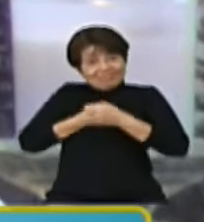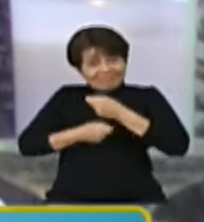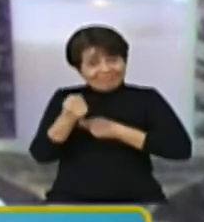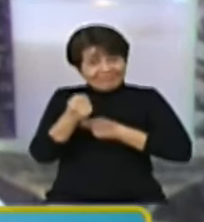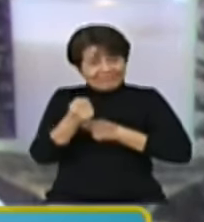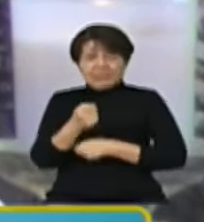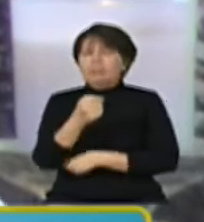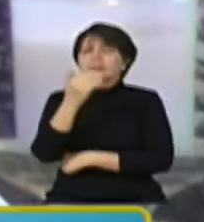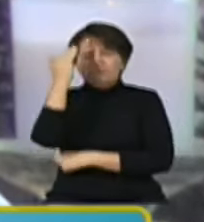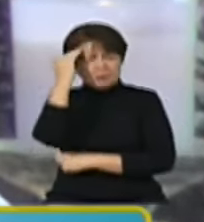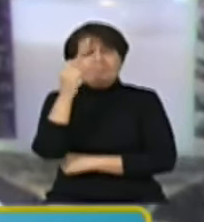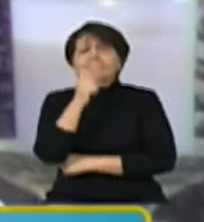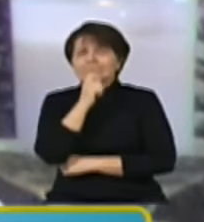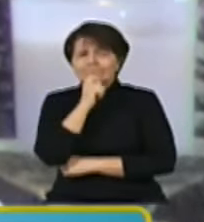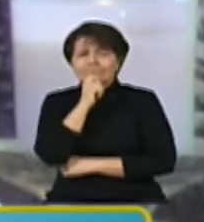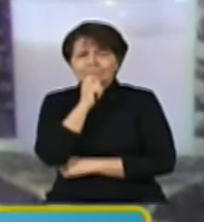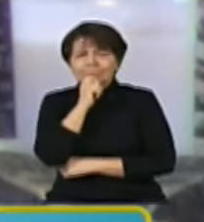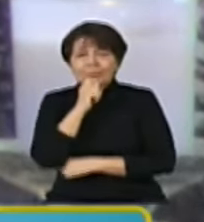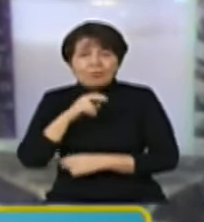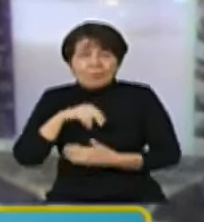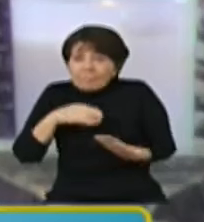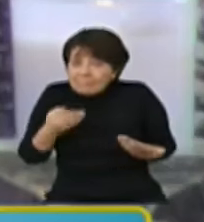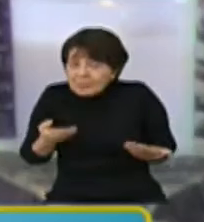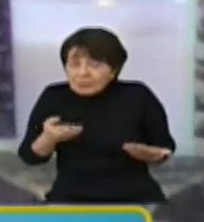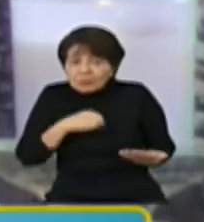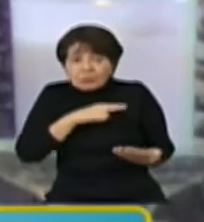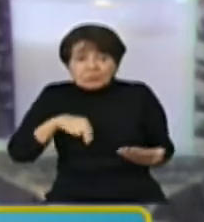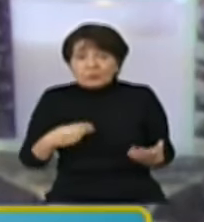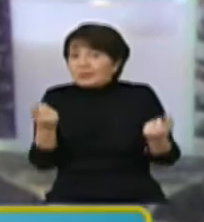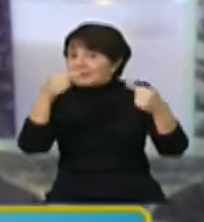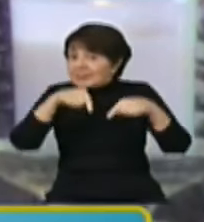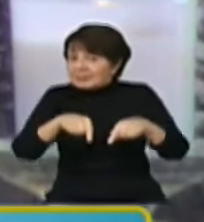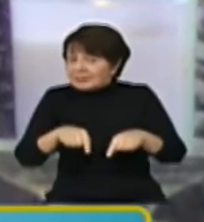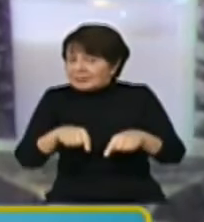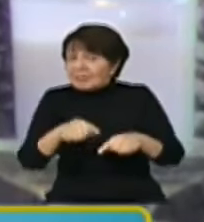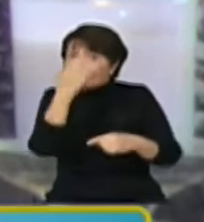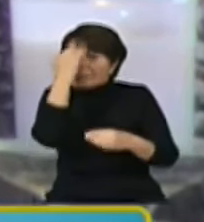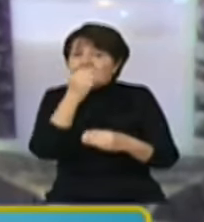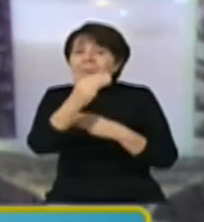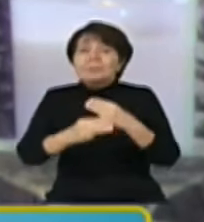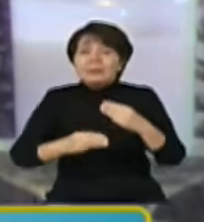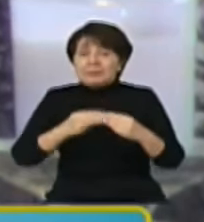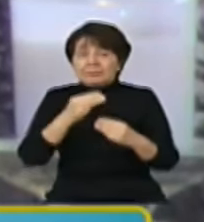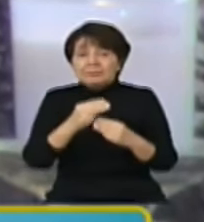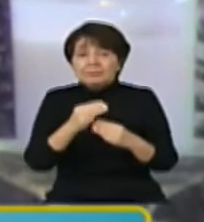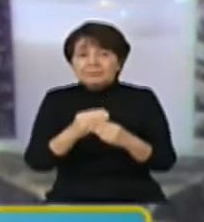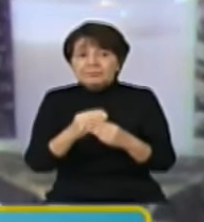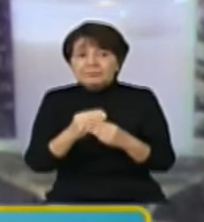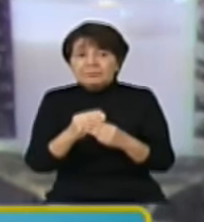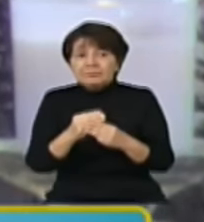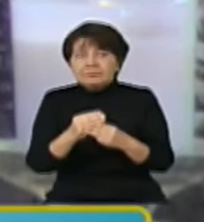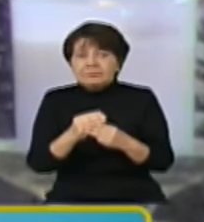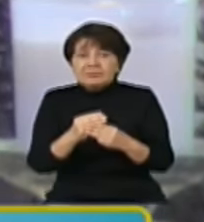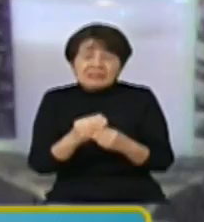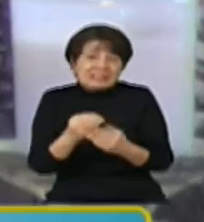No es fácil, pero para eso estamos aquí. Este mundo mundo